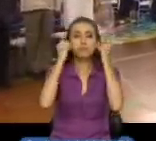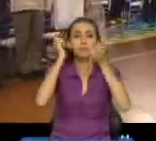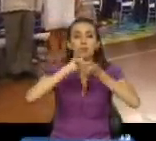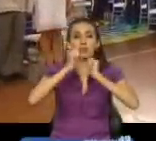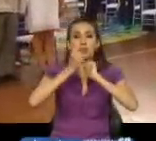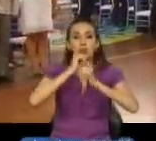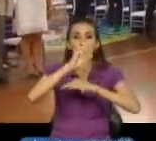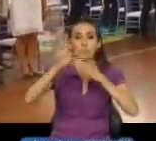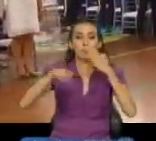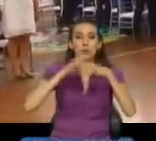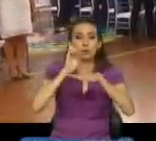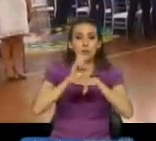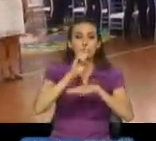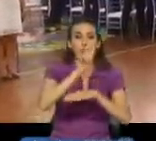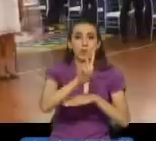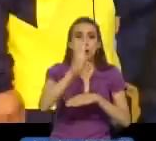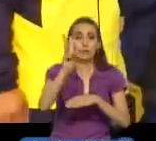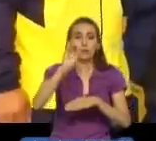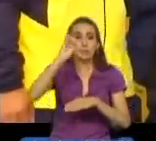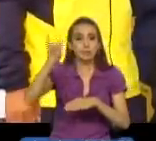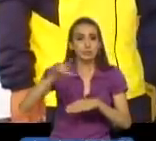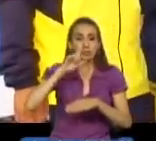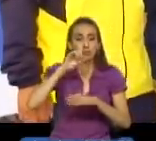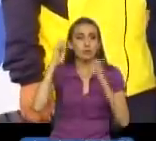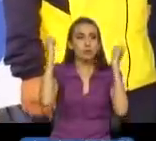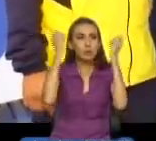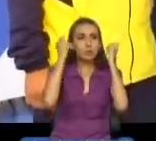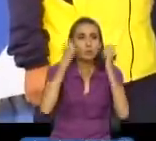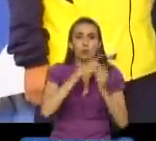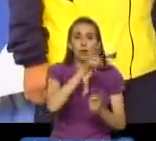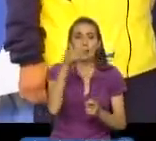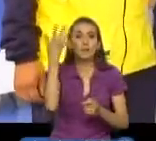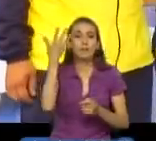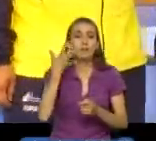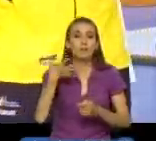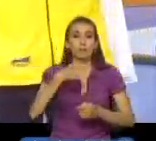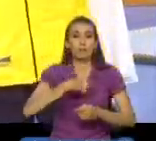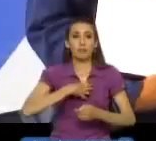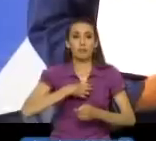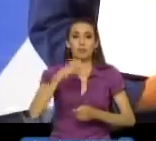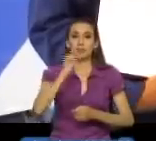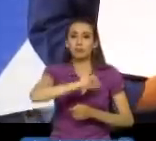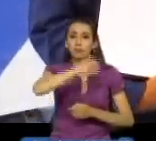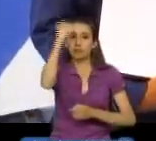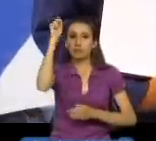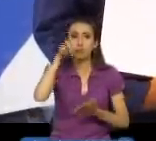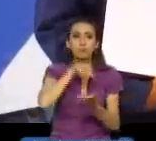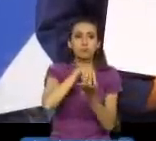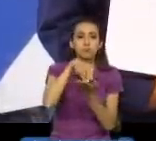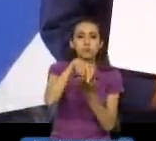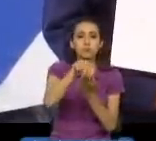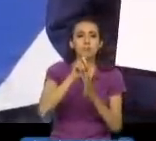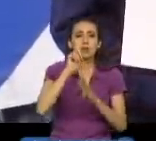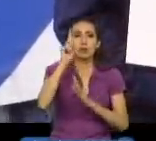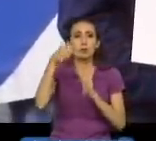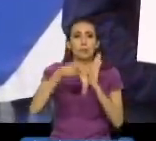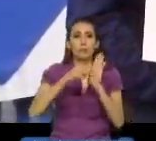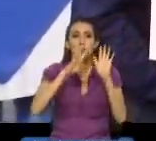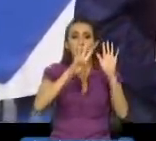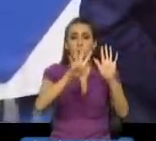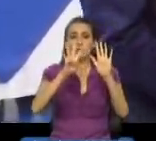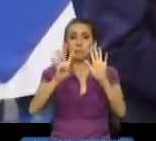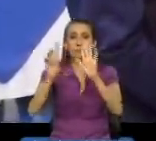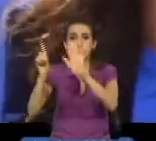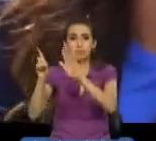nacional que se celebra cada 26 de julio fecha en la que Jefferson Pérez ganó la medalla de oro olímpica en los juegos de Atlanta de 1996 en la